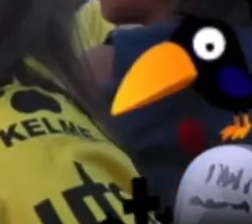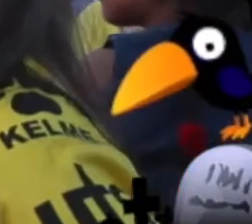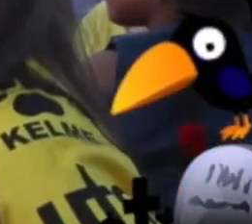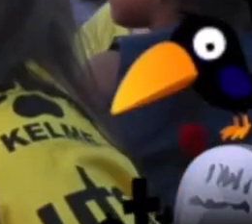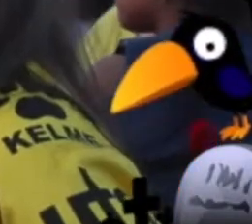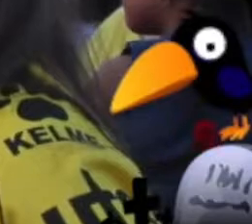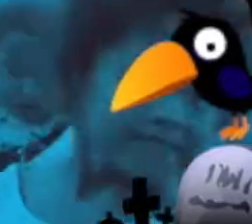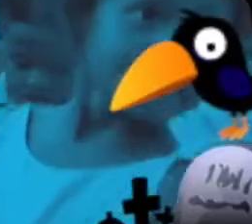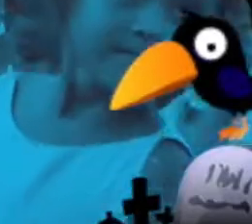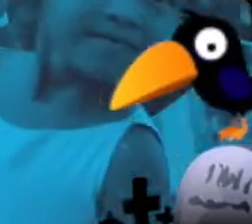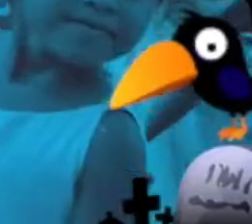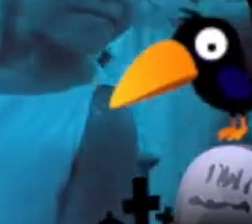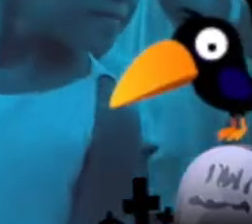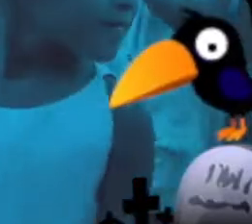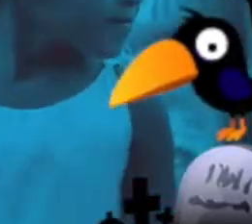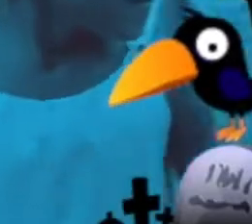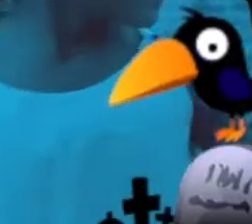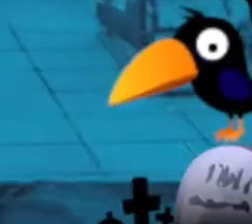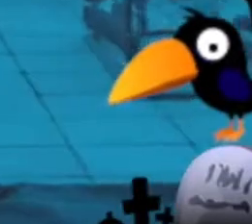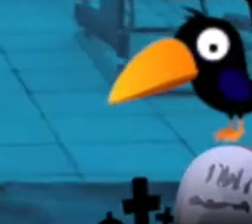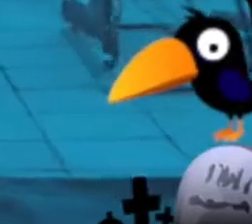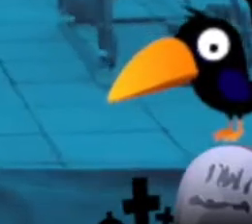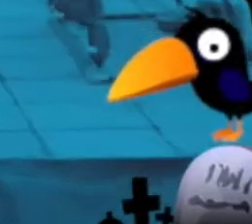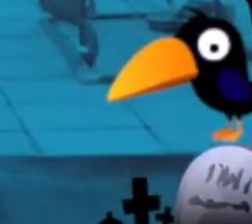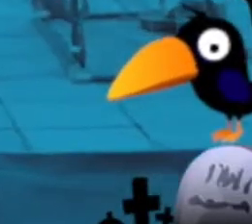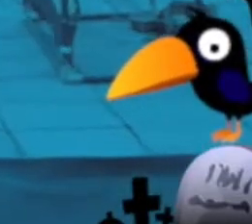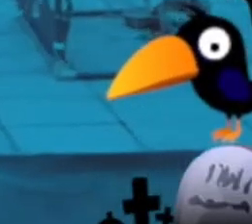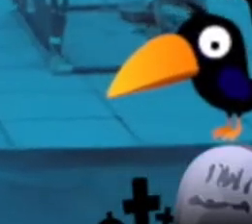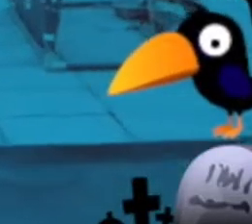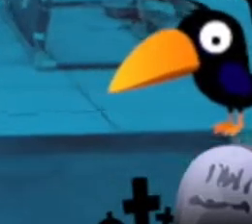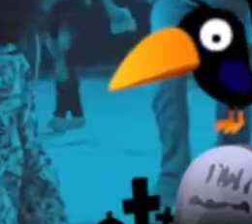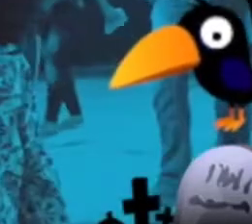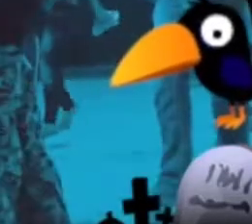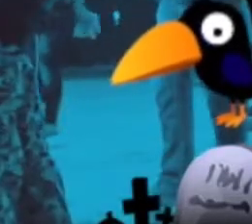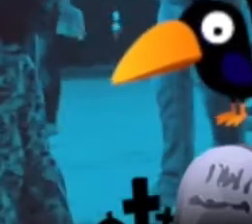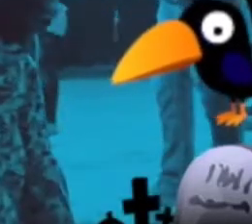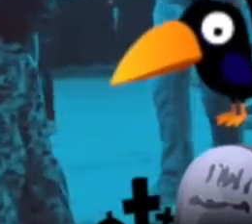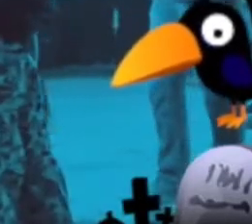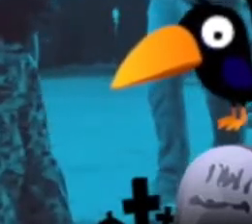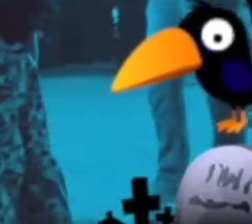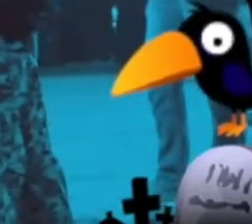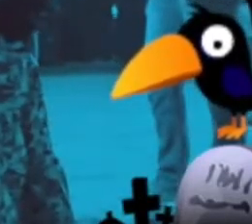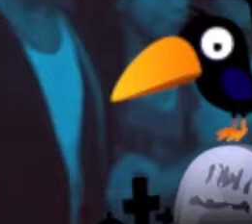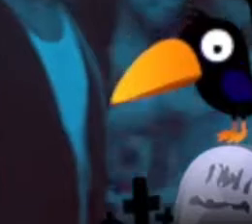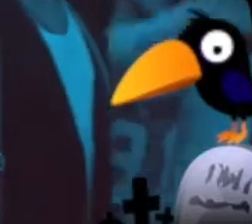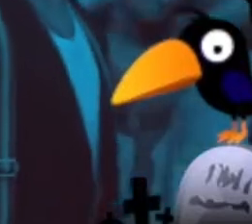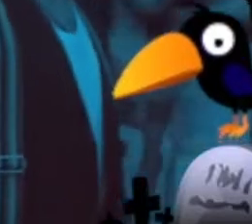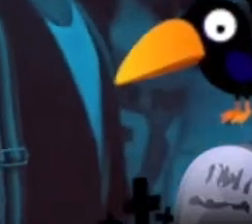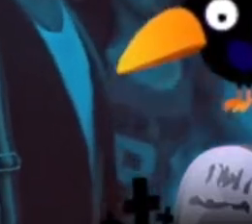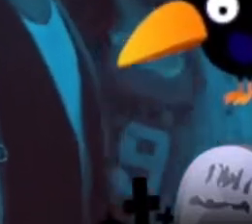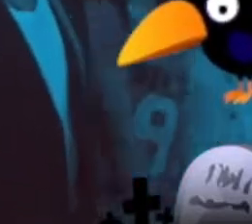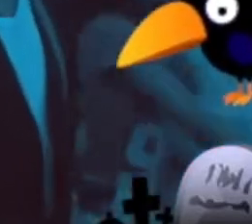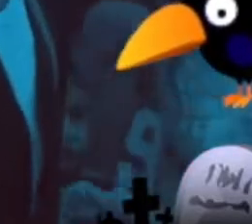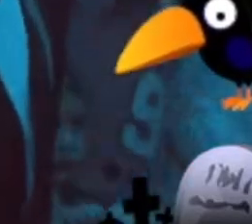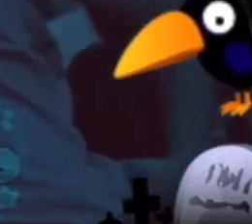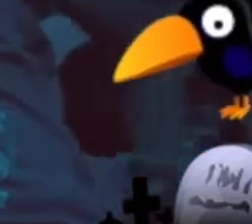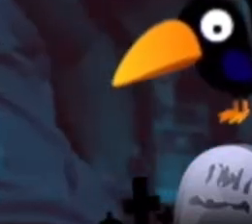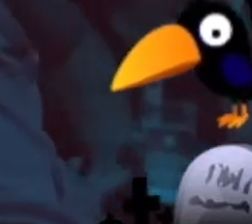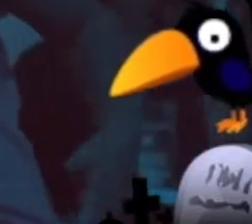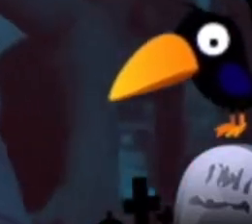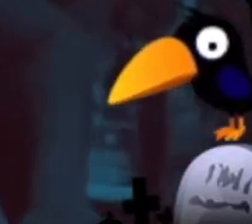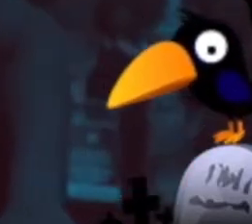saben, este domingo 30 de octubre, la cita es en nuestra Ruta 65 de la Villa Olímpica. Ven, trae tu disfraz, porque una niña es